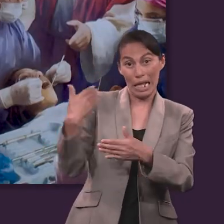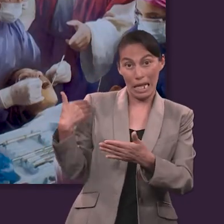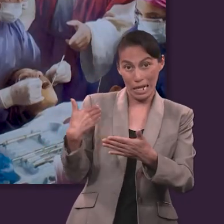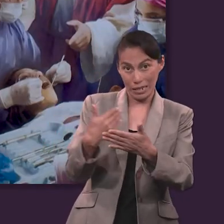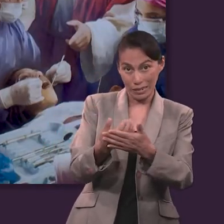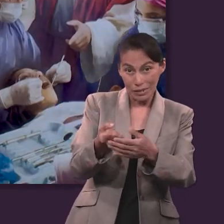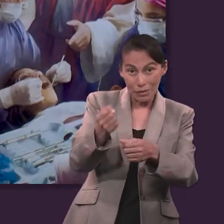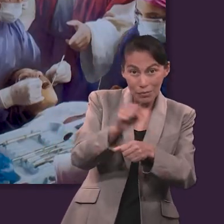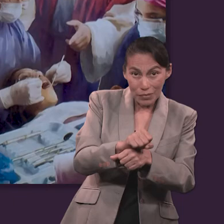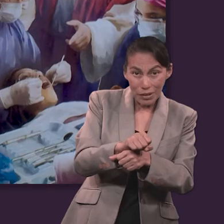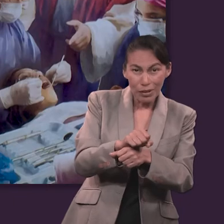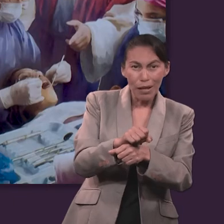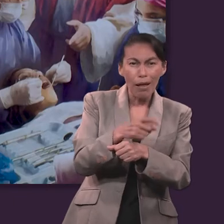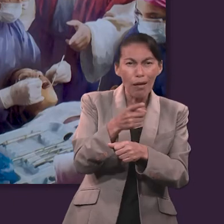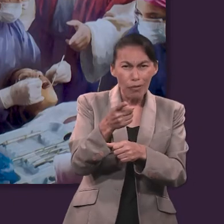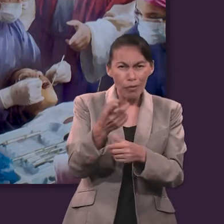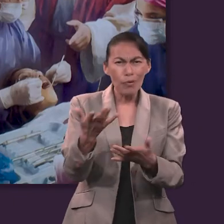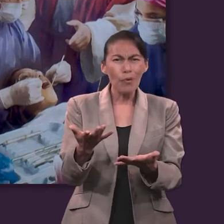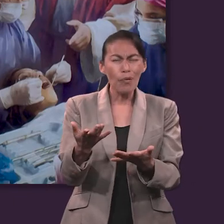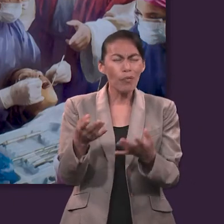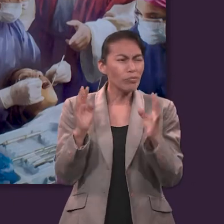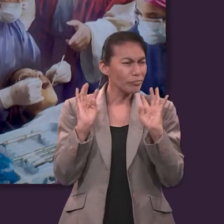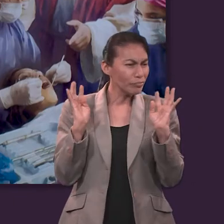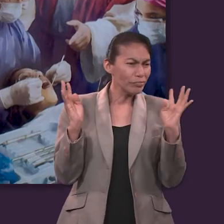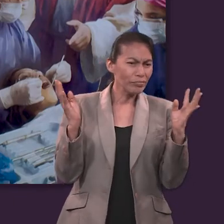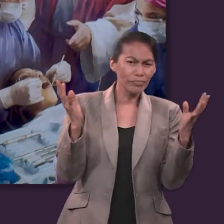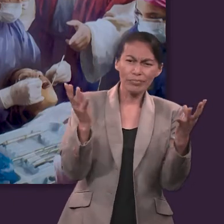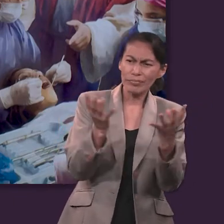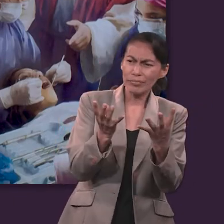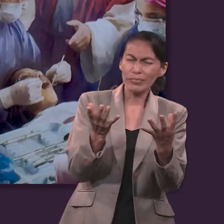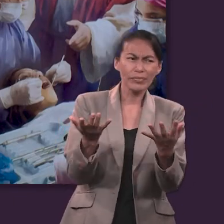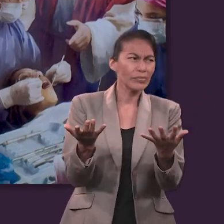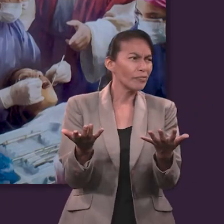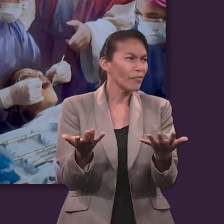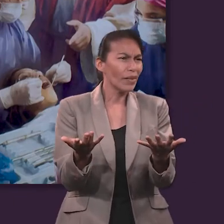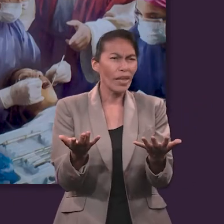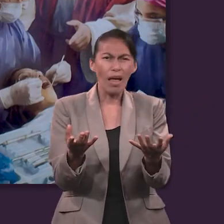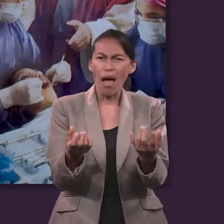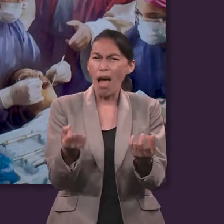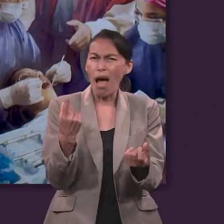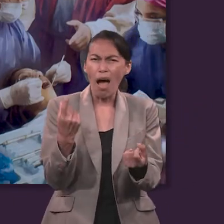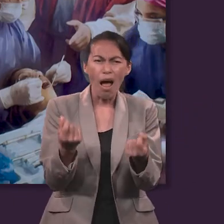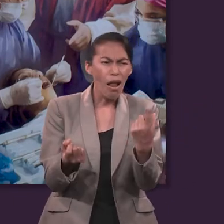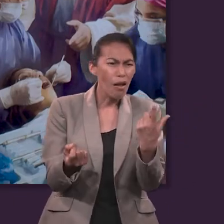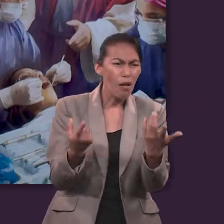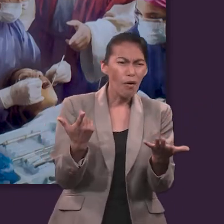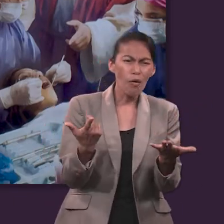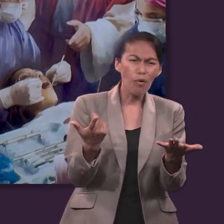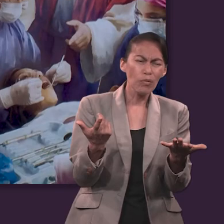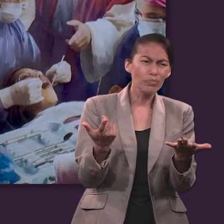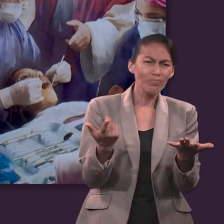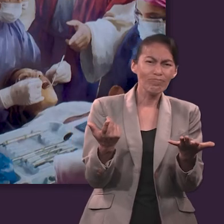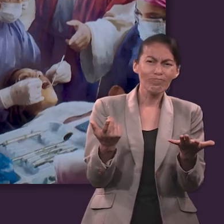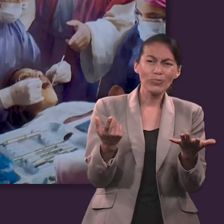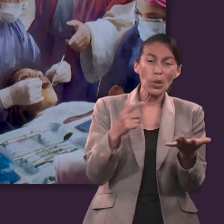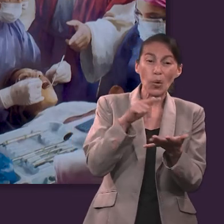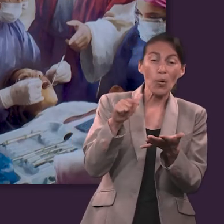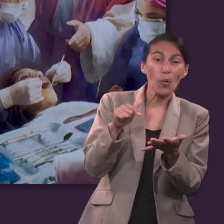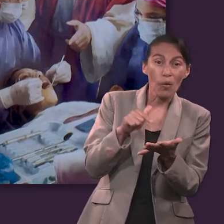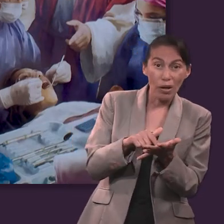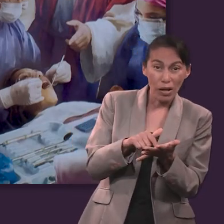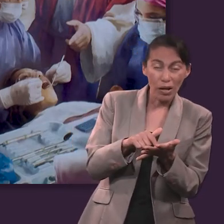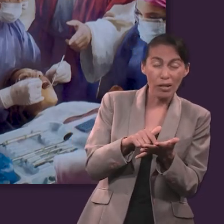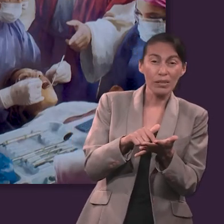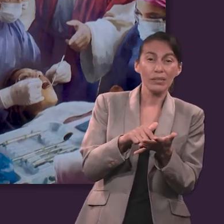esa semana traten de encontrar en su alrededor alguna lección,